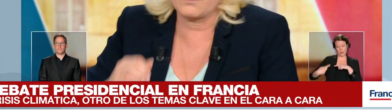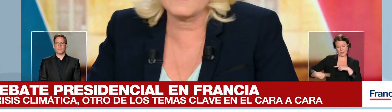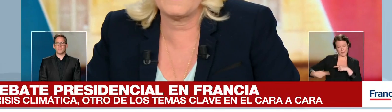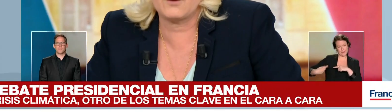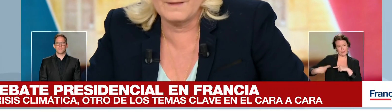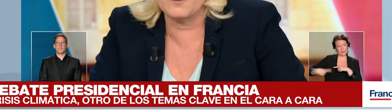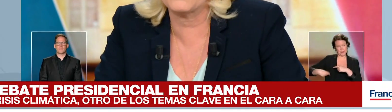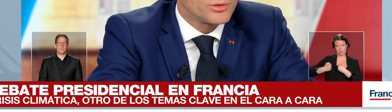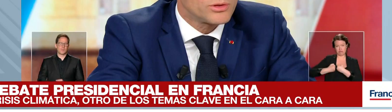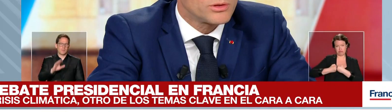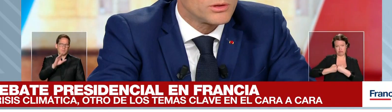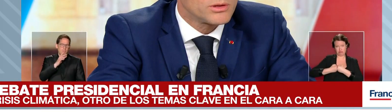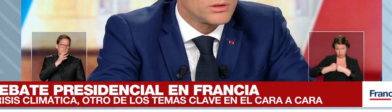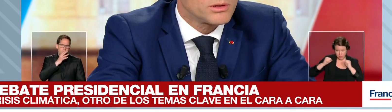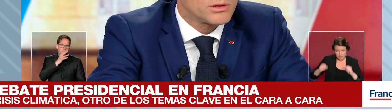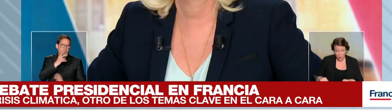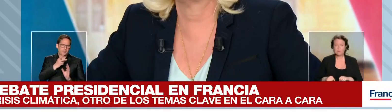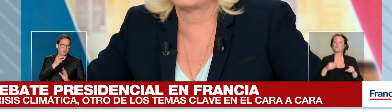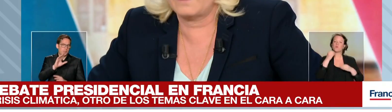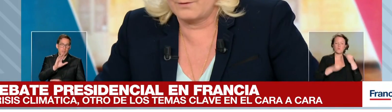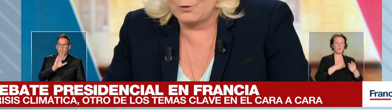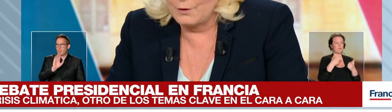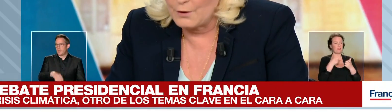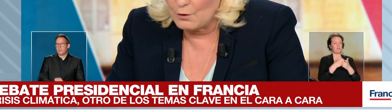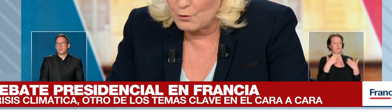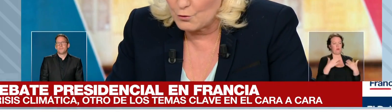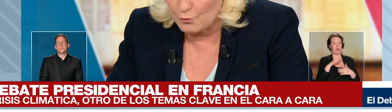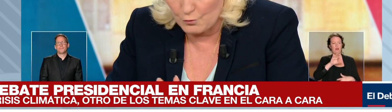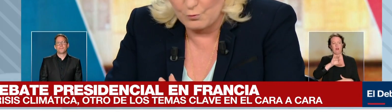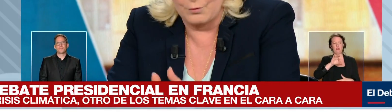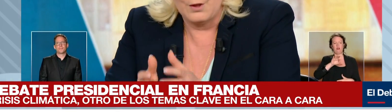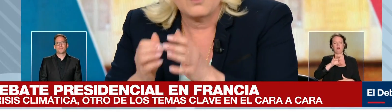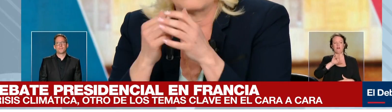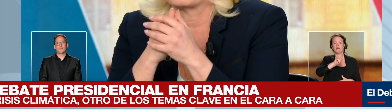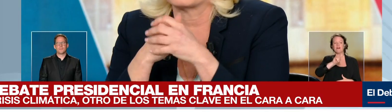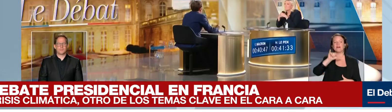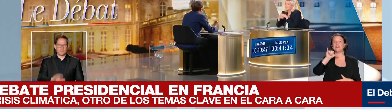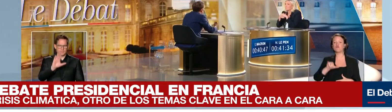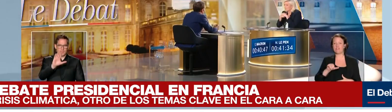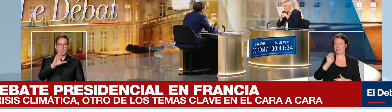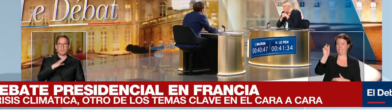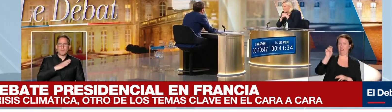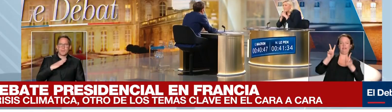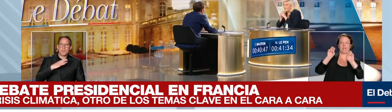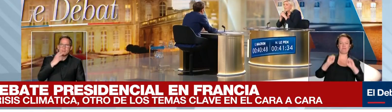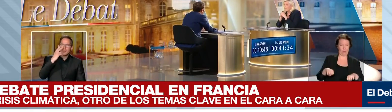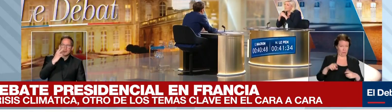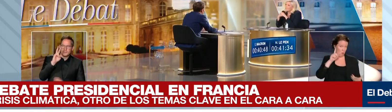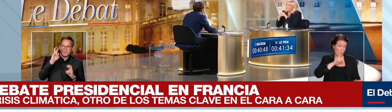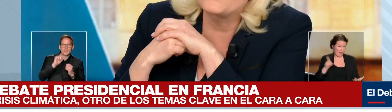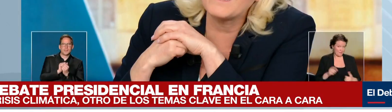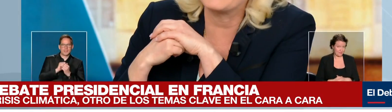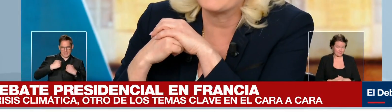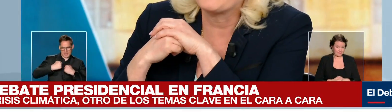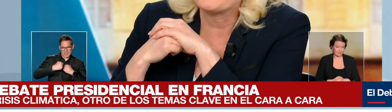para apoyar nuestra transición energética, y en el futuro habrá hidrógeno verde también. Pero señora Le Pen, ¿cómo se hace el